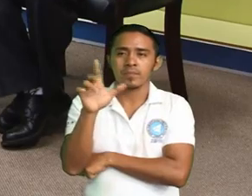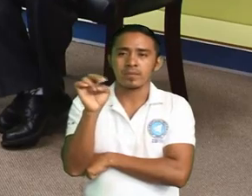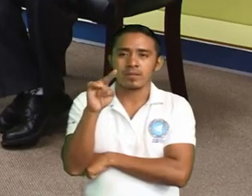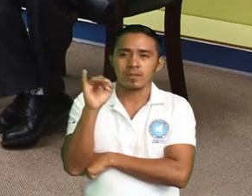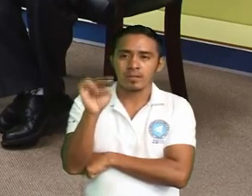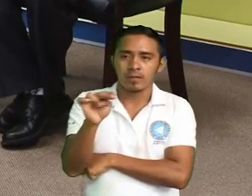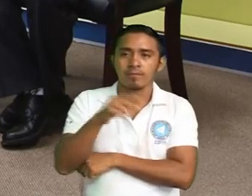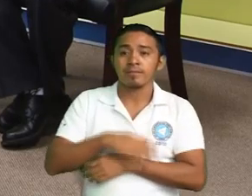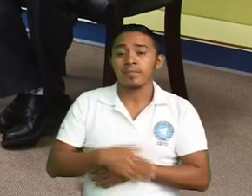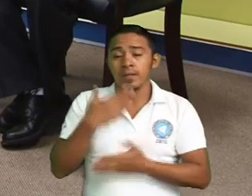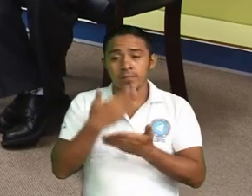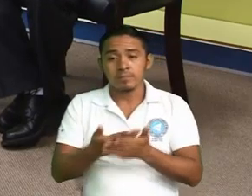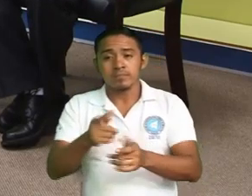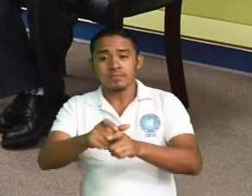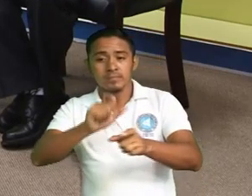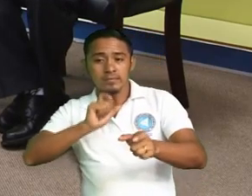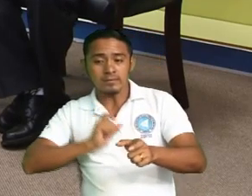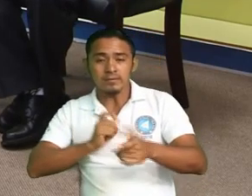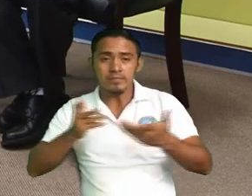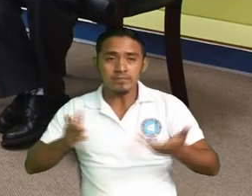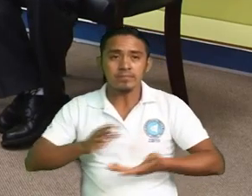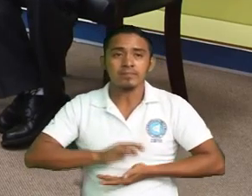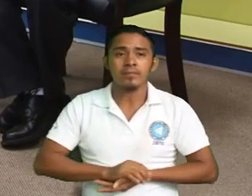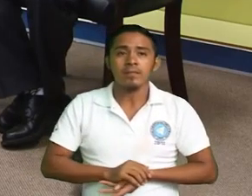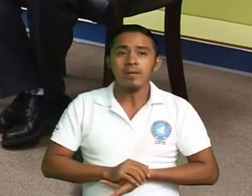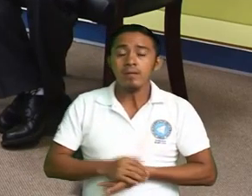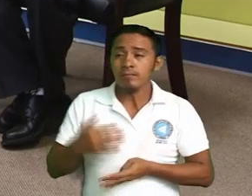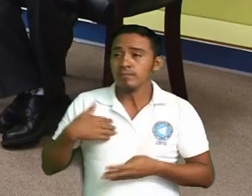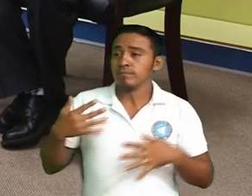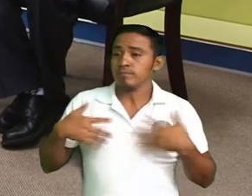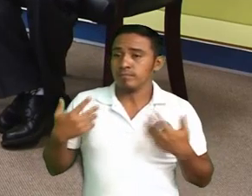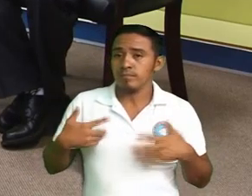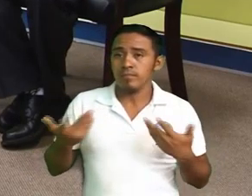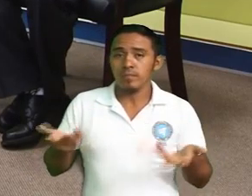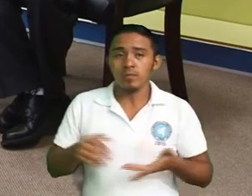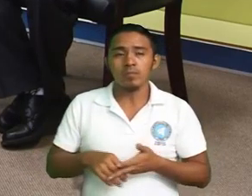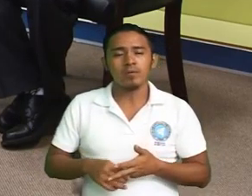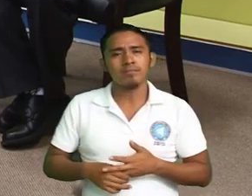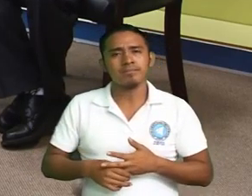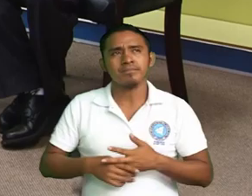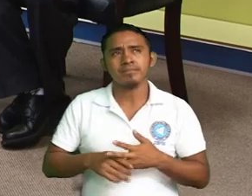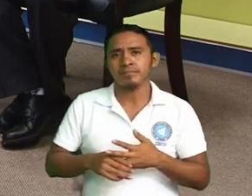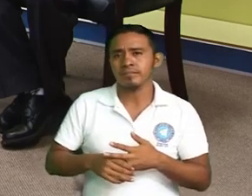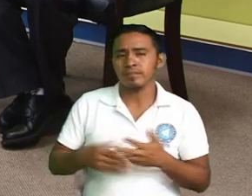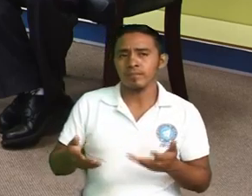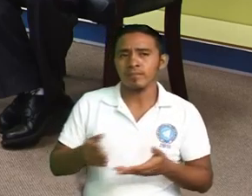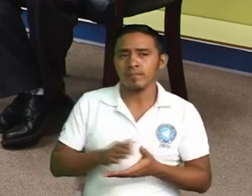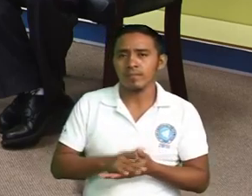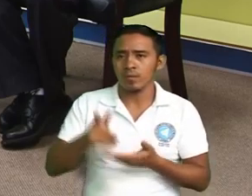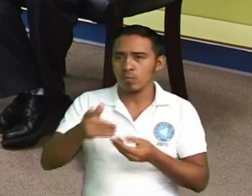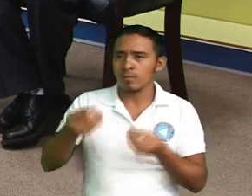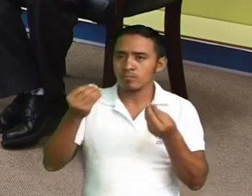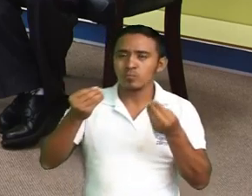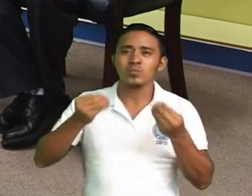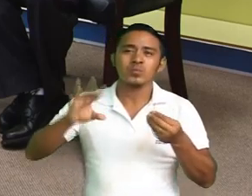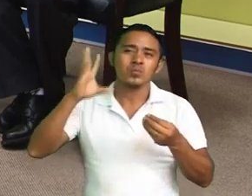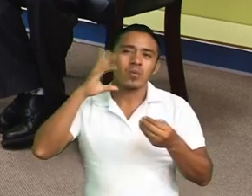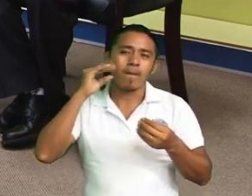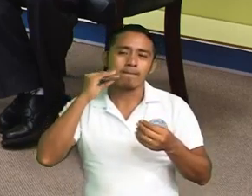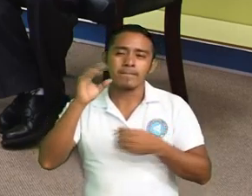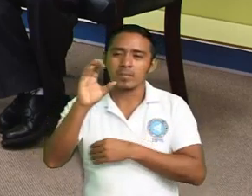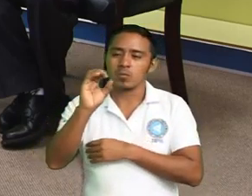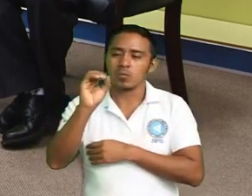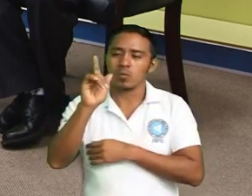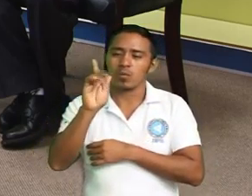muchas gracias por su invitación. Es un placer conversar con usted, doctor, sobre todo ya debe tener mucha experiencia en el ramo del